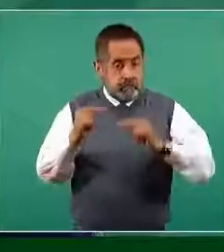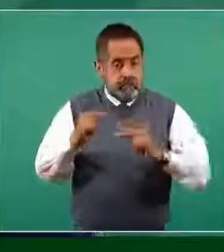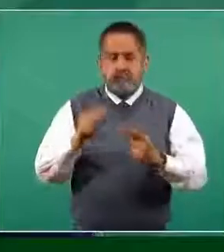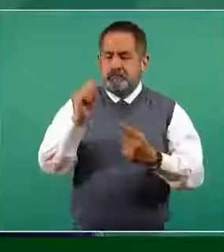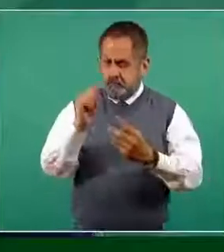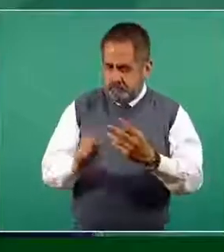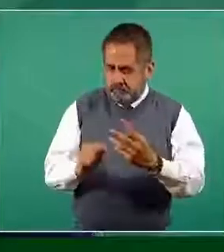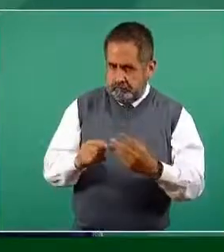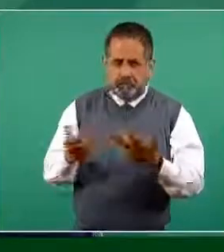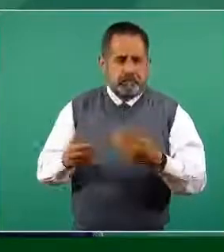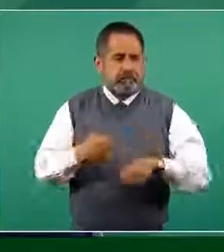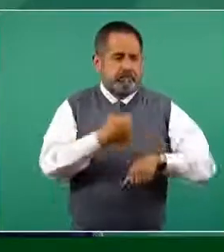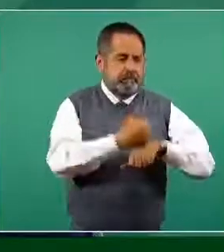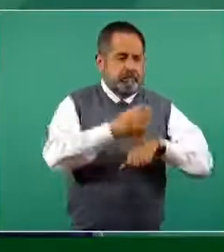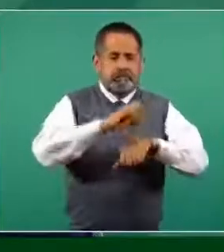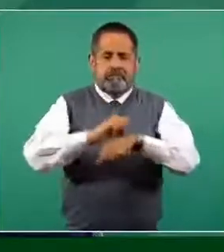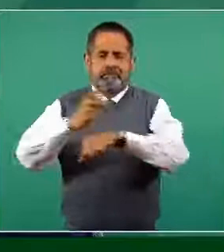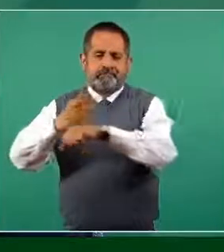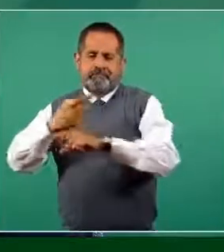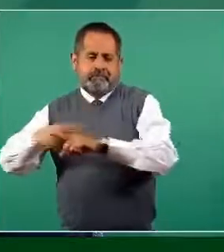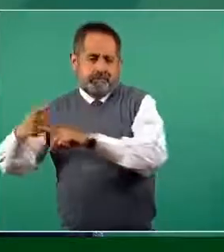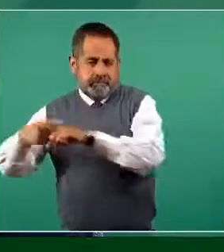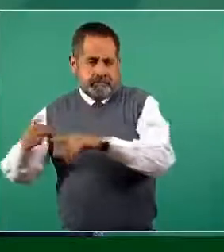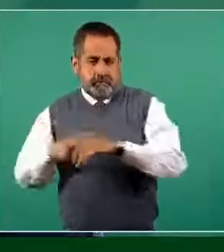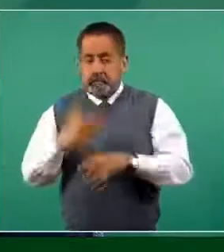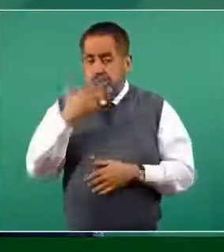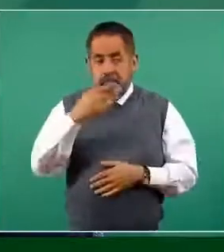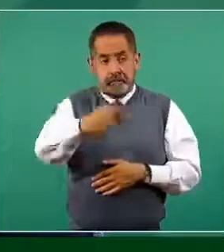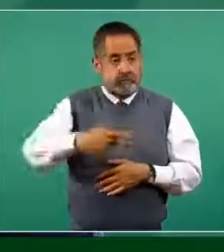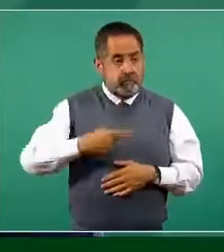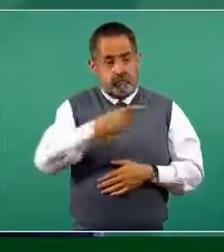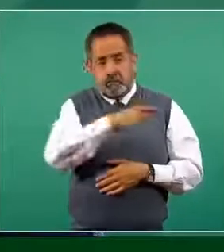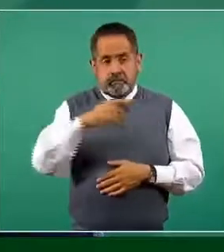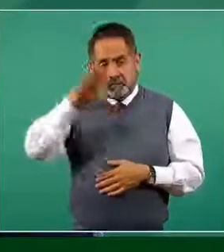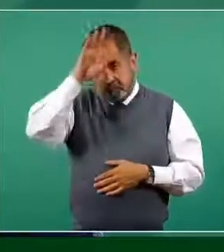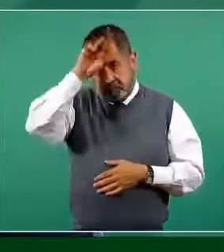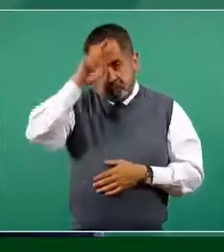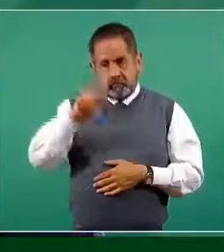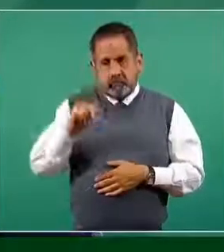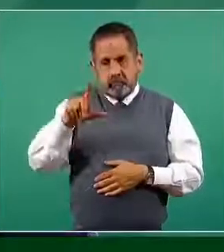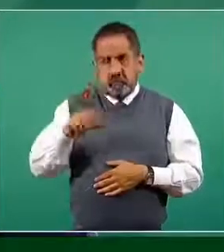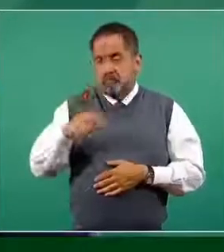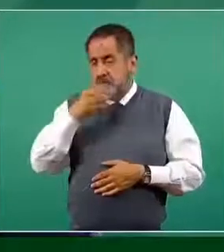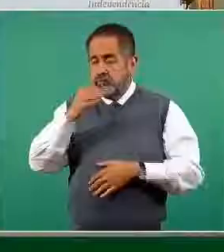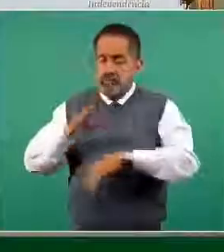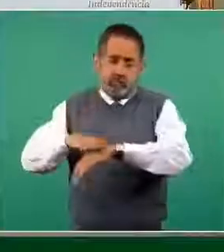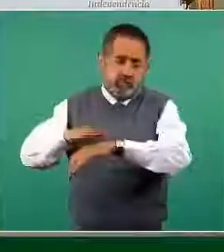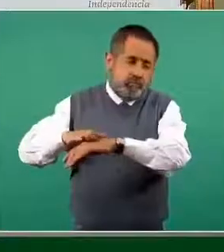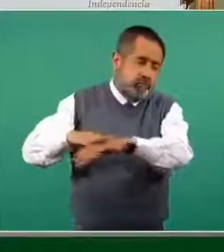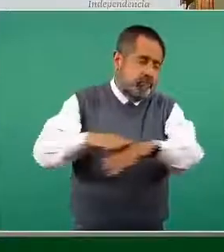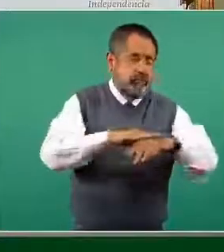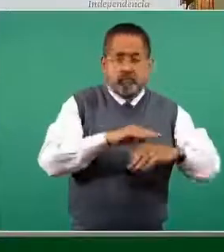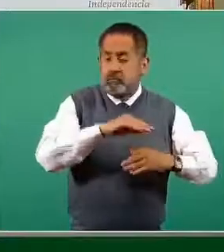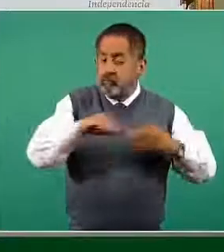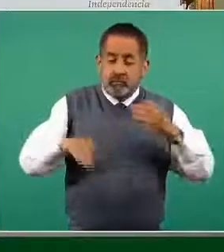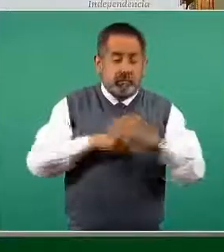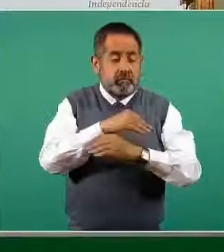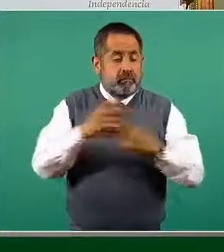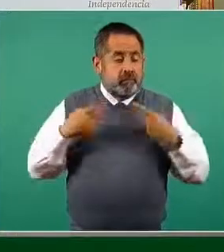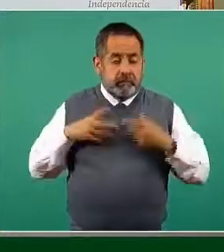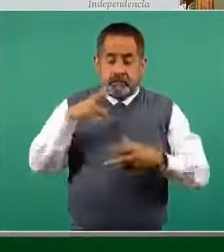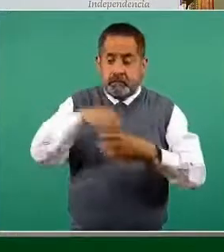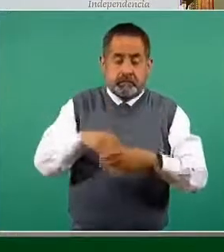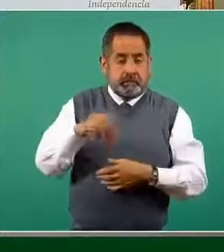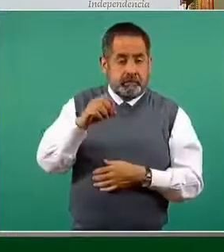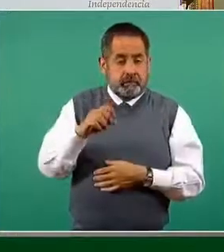una universidad técnica en Monterrey, Nuevo León, para recomendarle a todas las personas que trabajan en el sistema educativo,